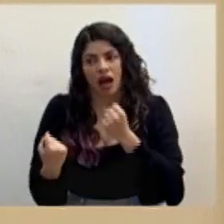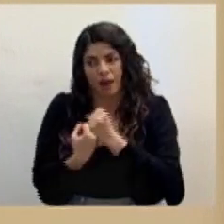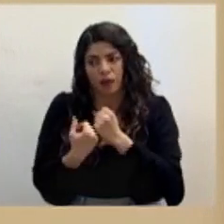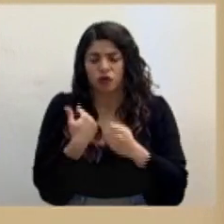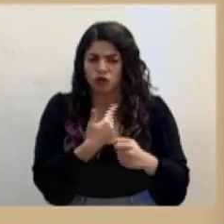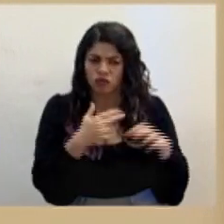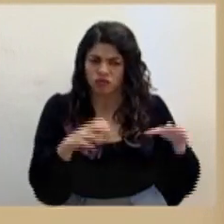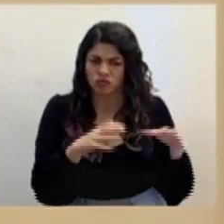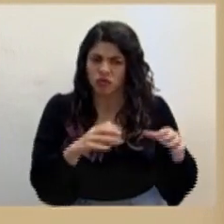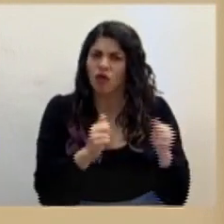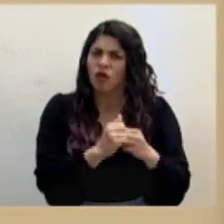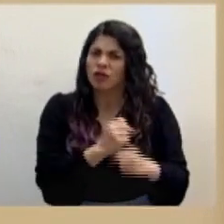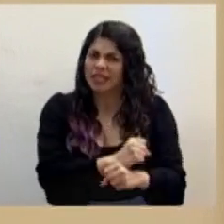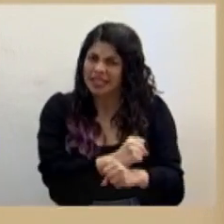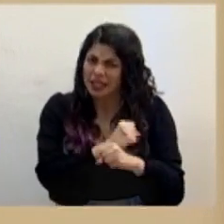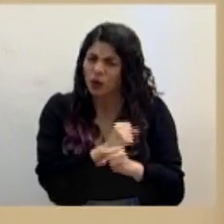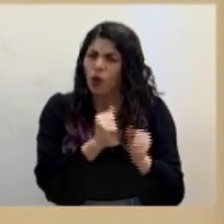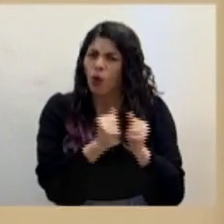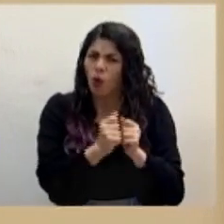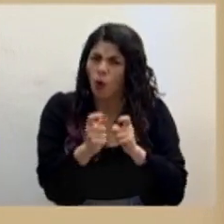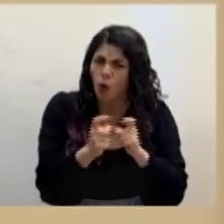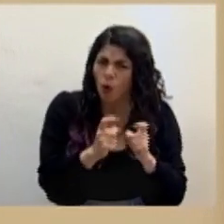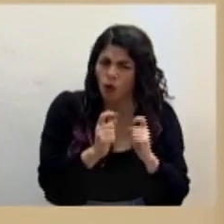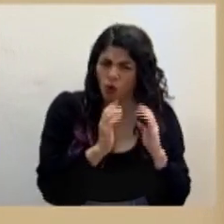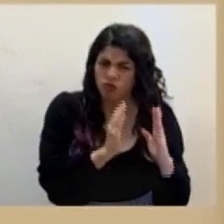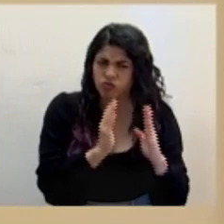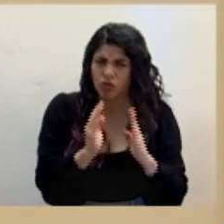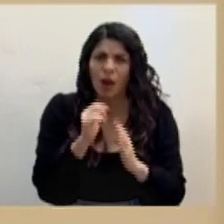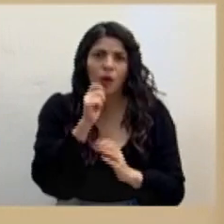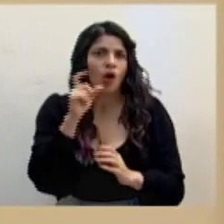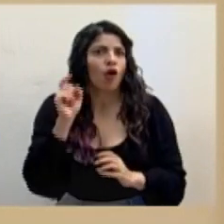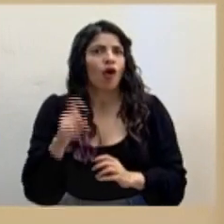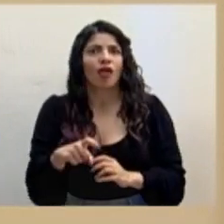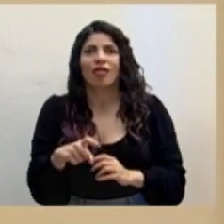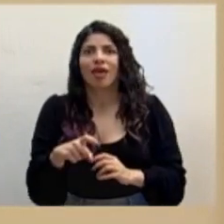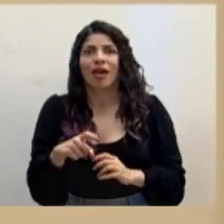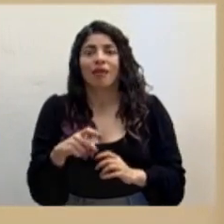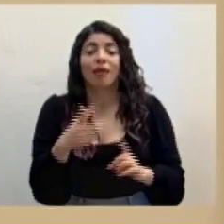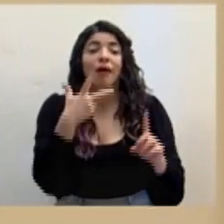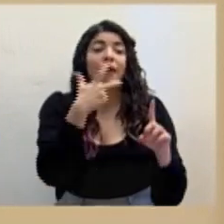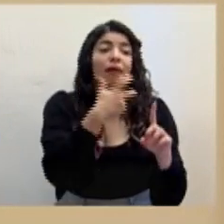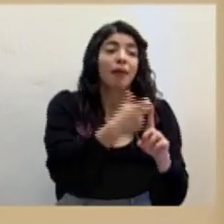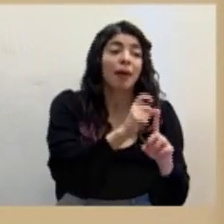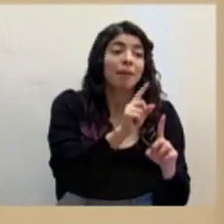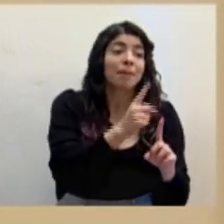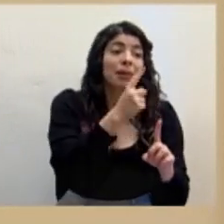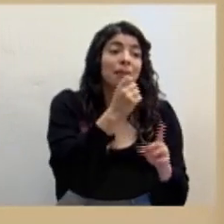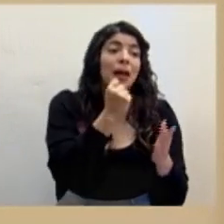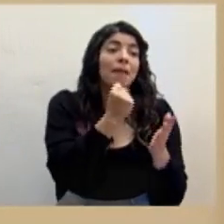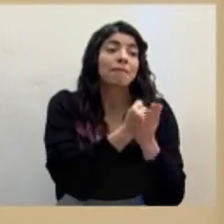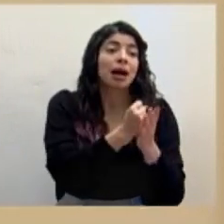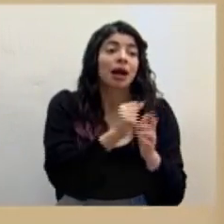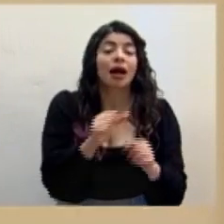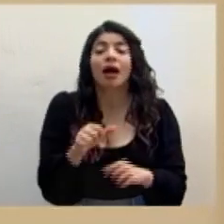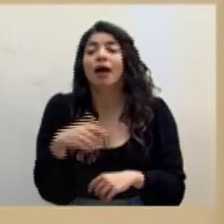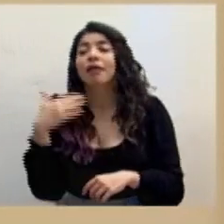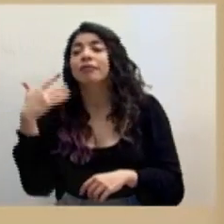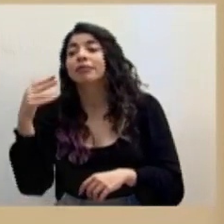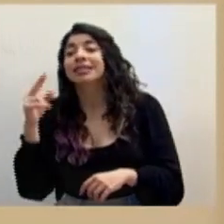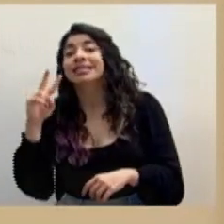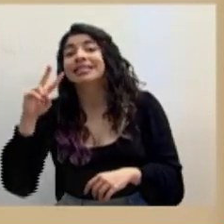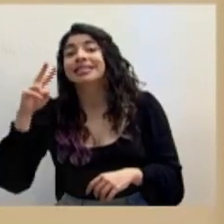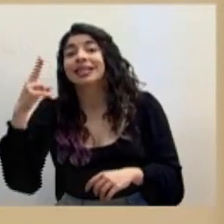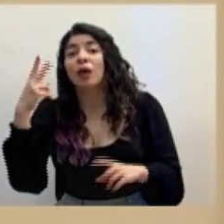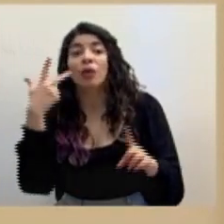cosas con tanta seguridad y control, porque no debemos de permitir que se aplique una primera dosis de una vacuna y de